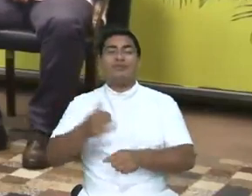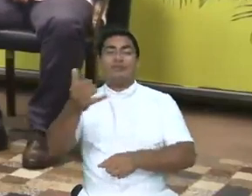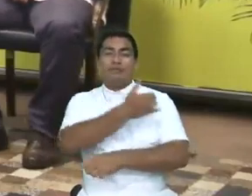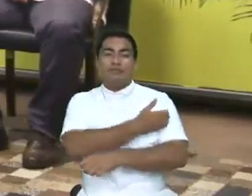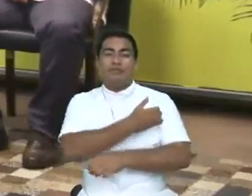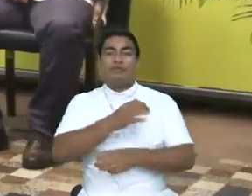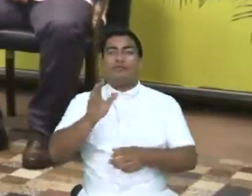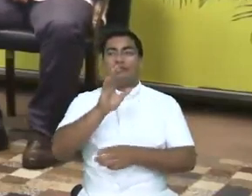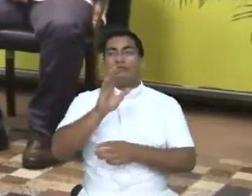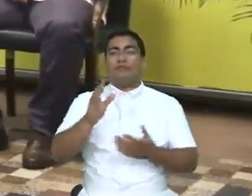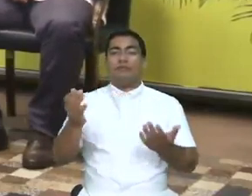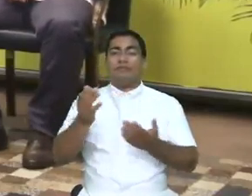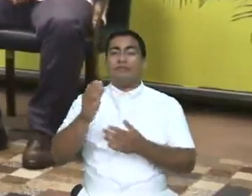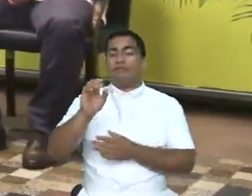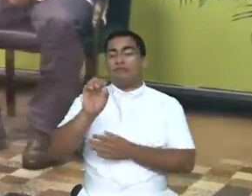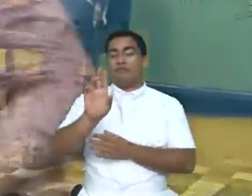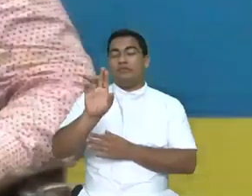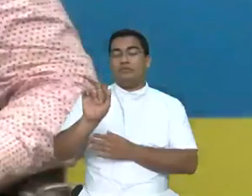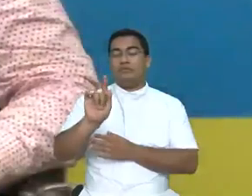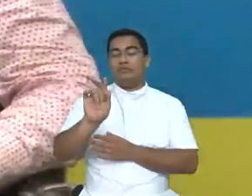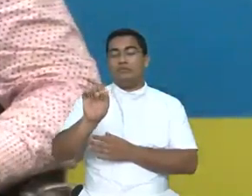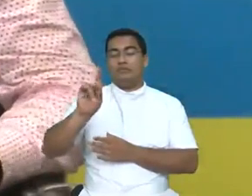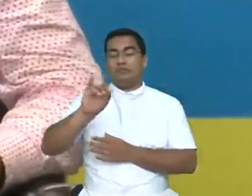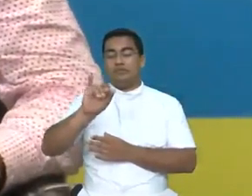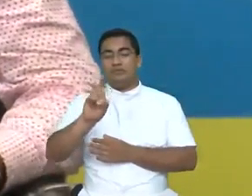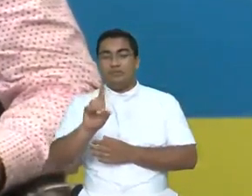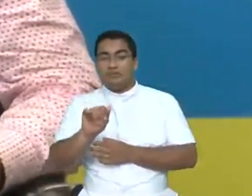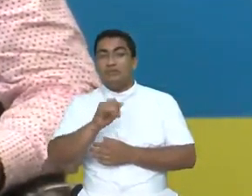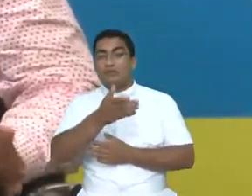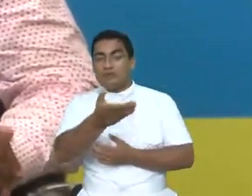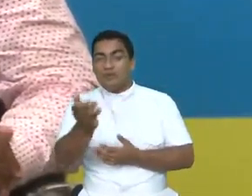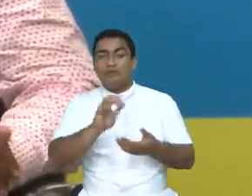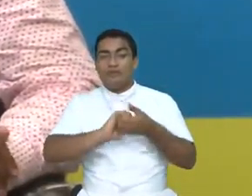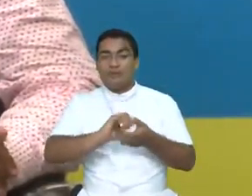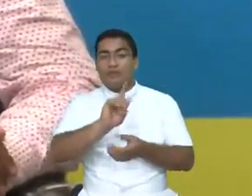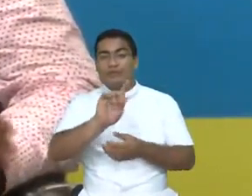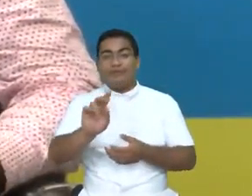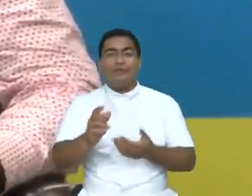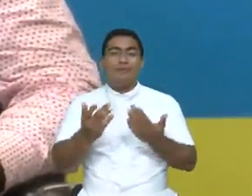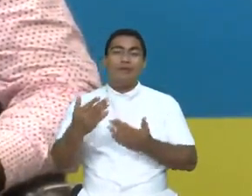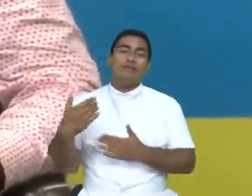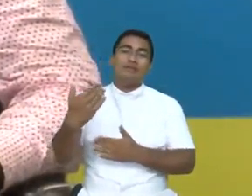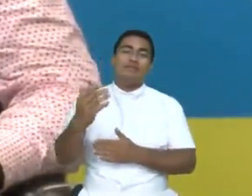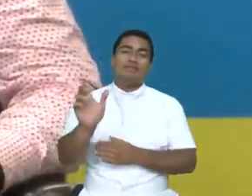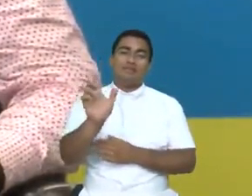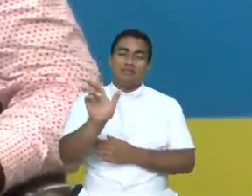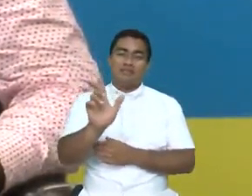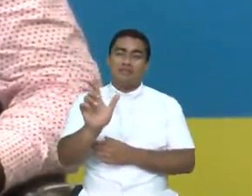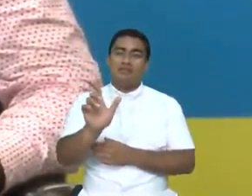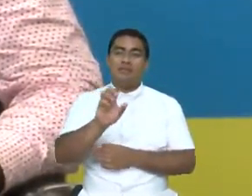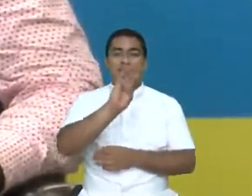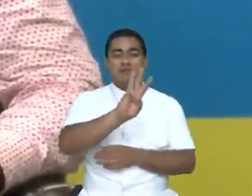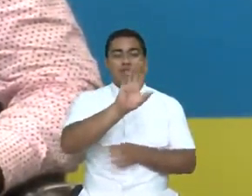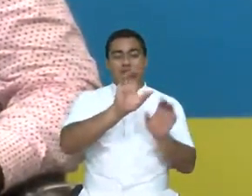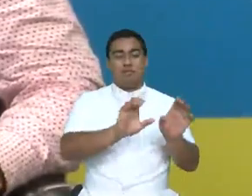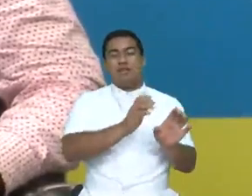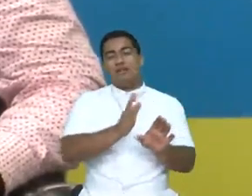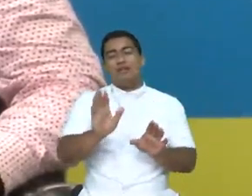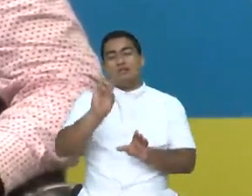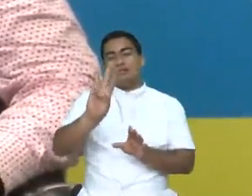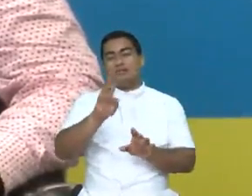Managua. Gracias también a usted, amigos televidentes, por su sintonía. Le esperamos el día lunes a partir de las 3 de la tarde a 3 y